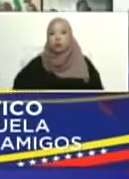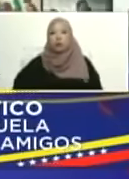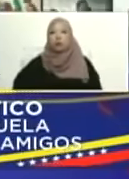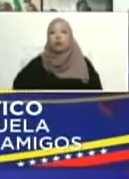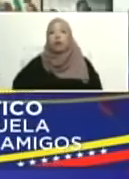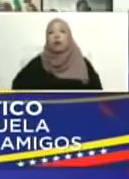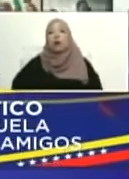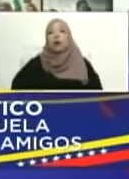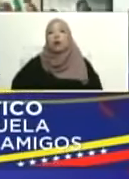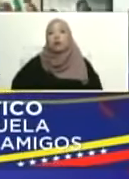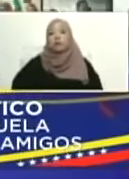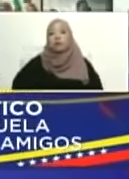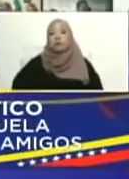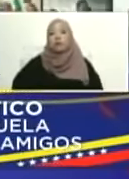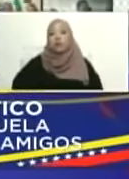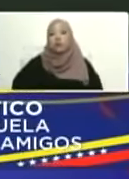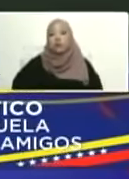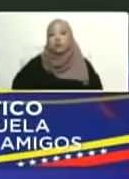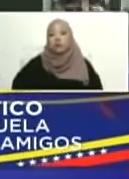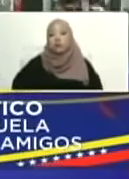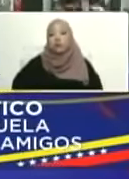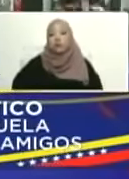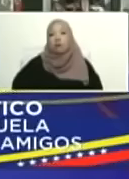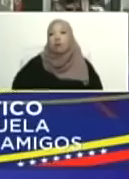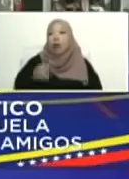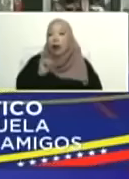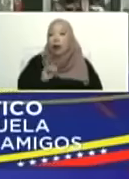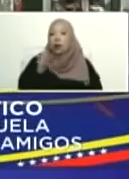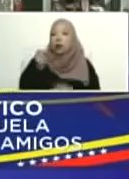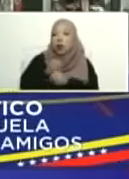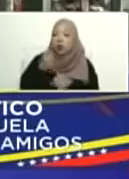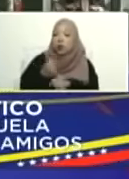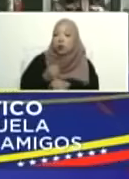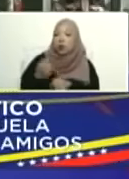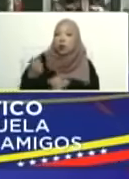Luego se dan los acontecimientos,